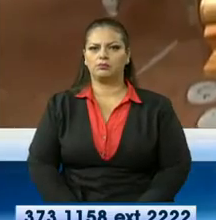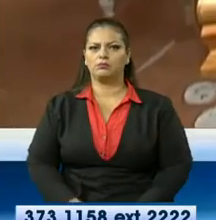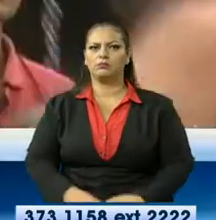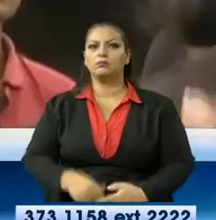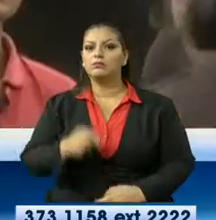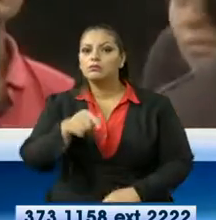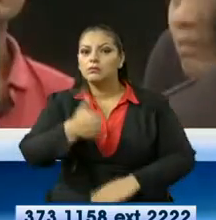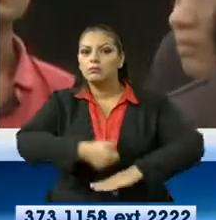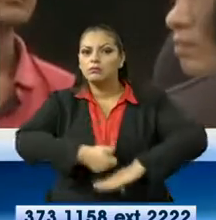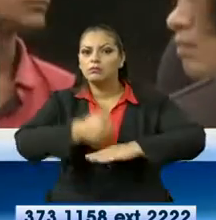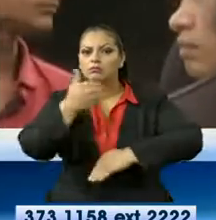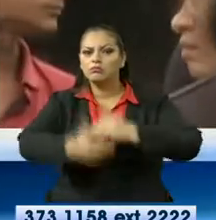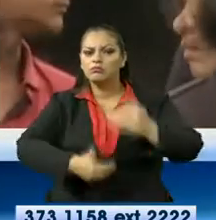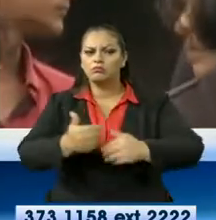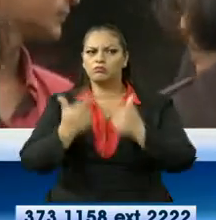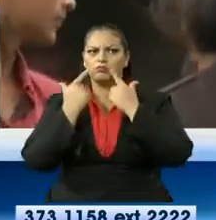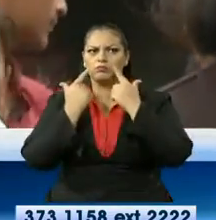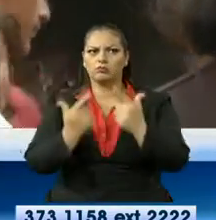proceso.